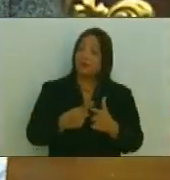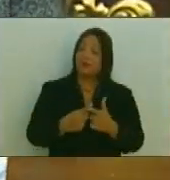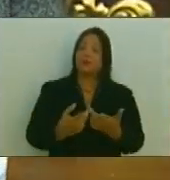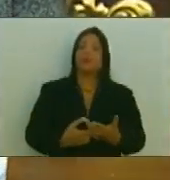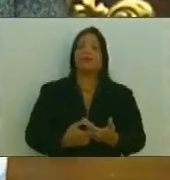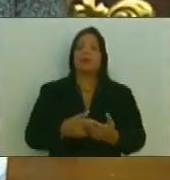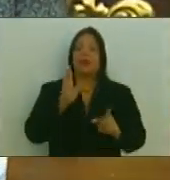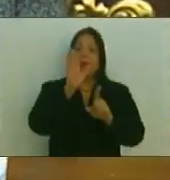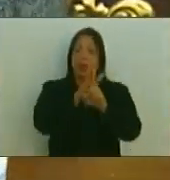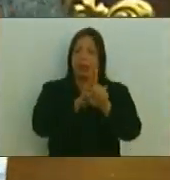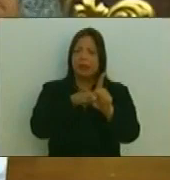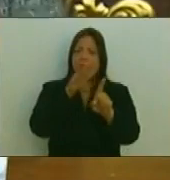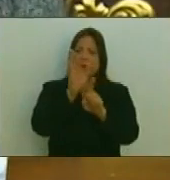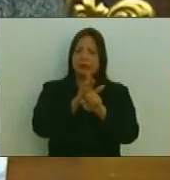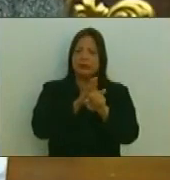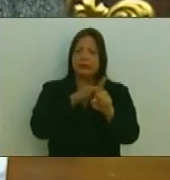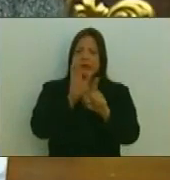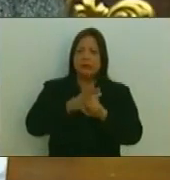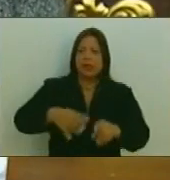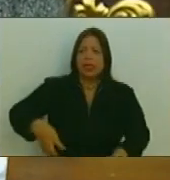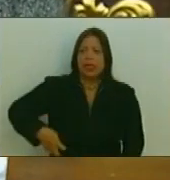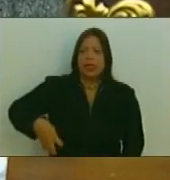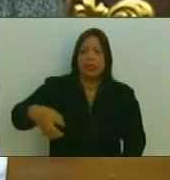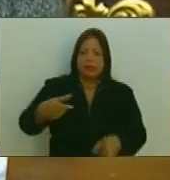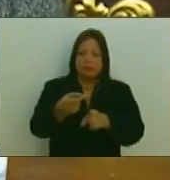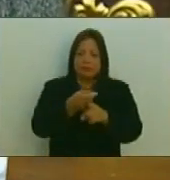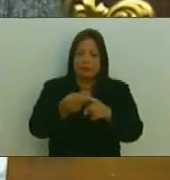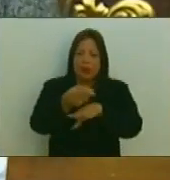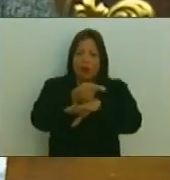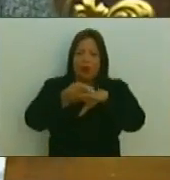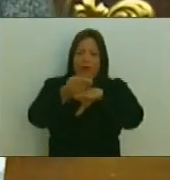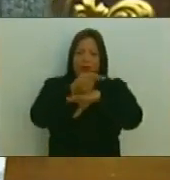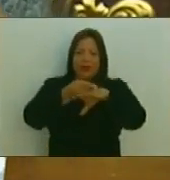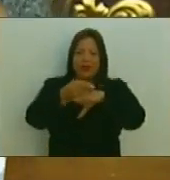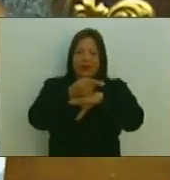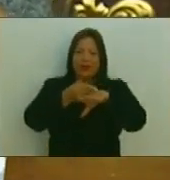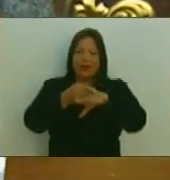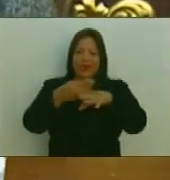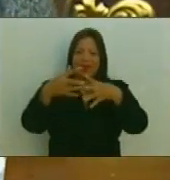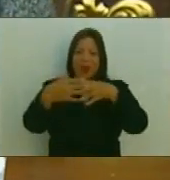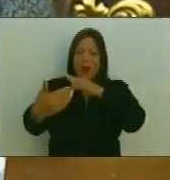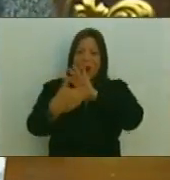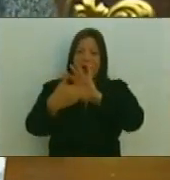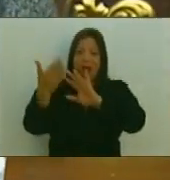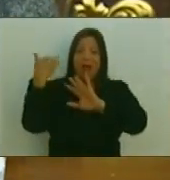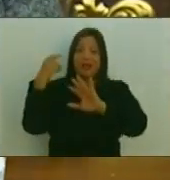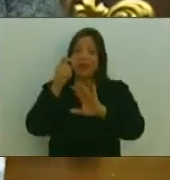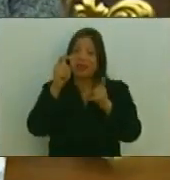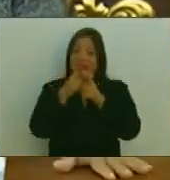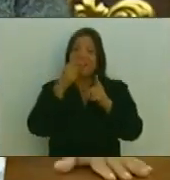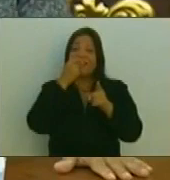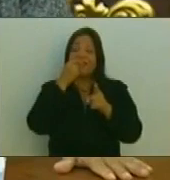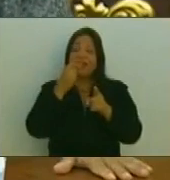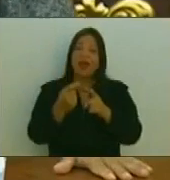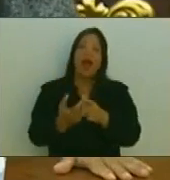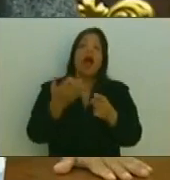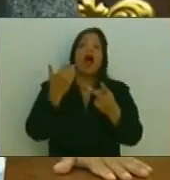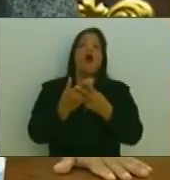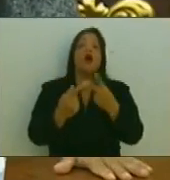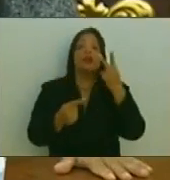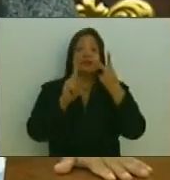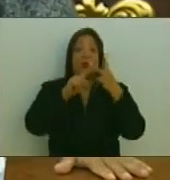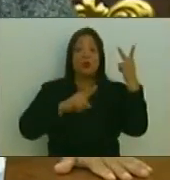La lástima, se gobernaba desde la lástima en este terreno, pero hay un terreno en el cual éramos aún más